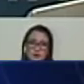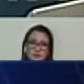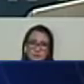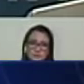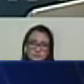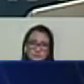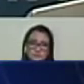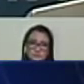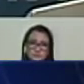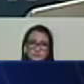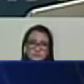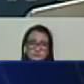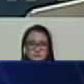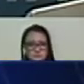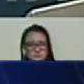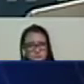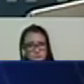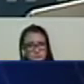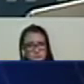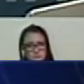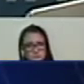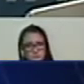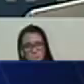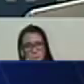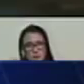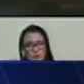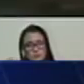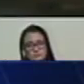su inmediato contendor. Busquémoslo.